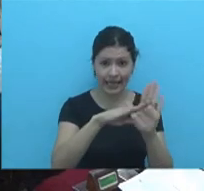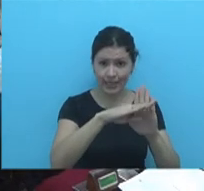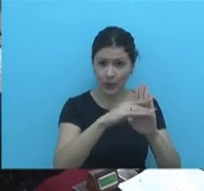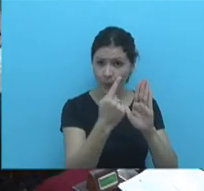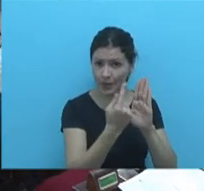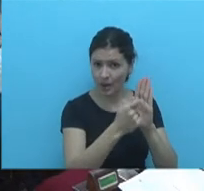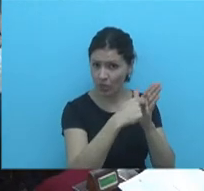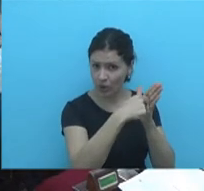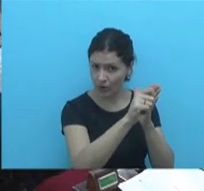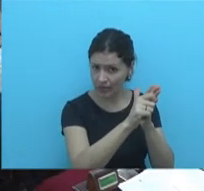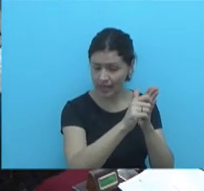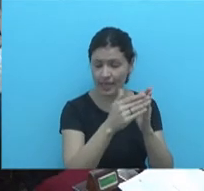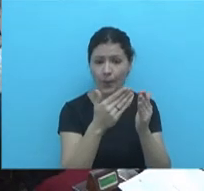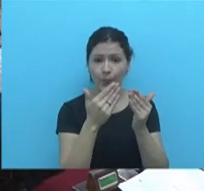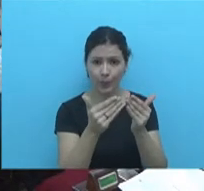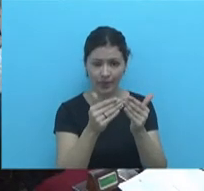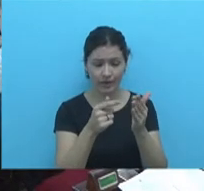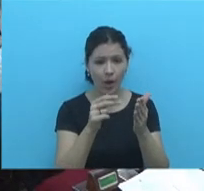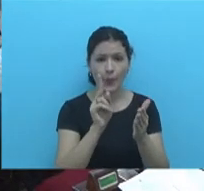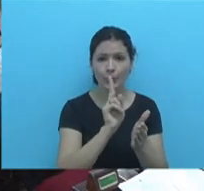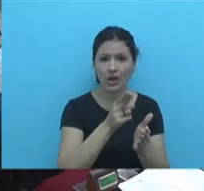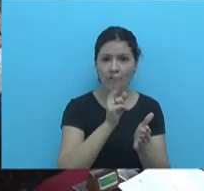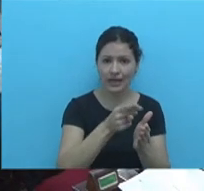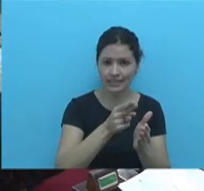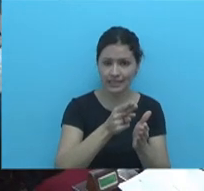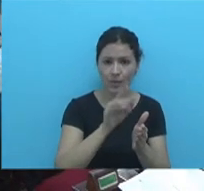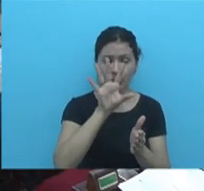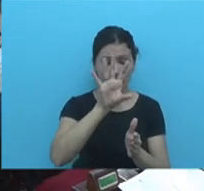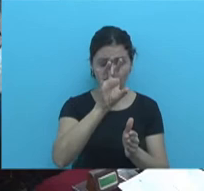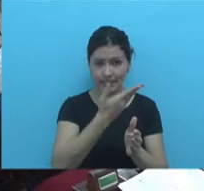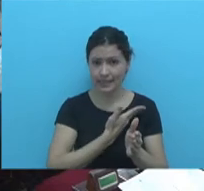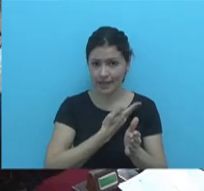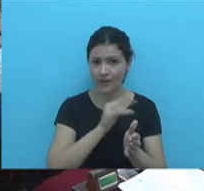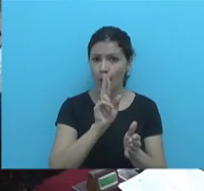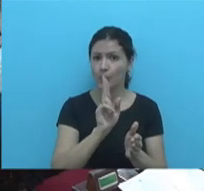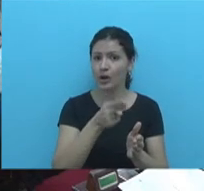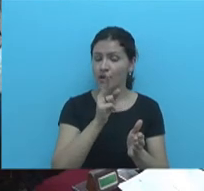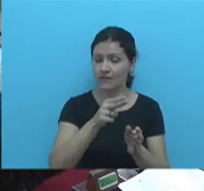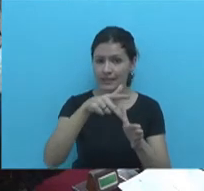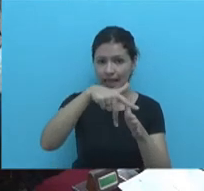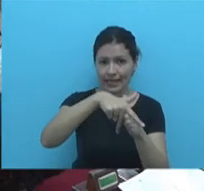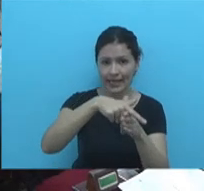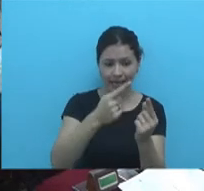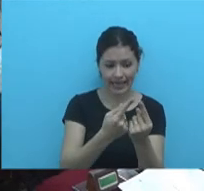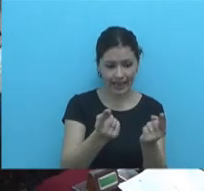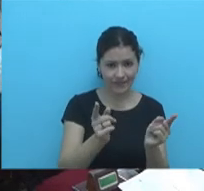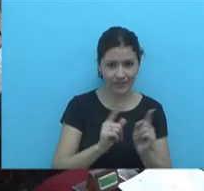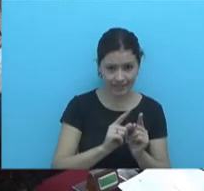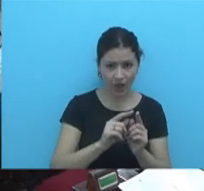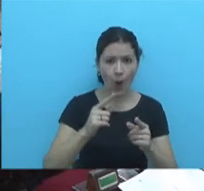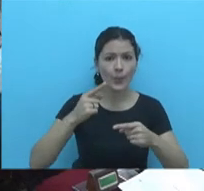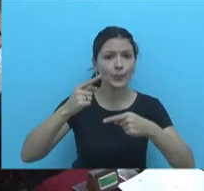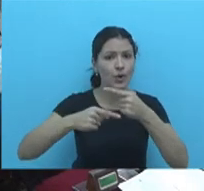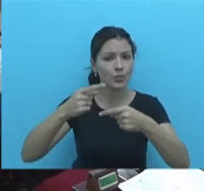prohíbe, que quedaría redactado así, prohíbase en todo el territorio de la provincia de Santa Fe la tracción a sangre animal y promuévase